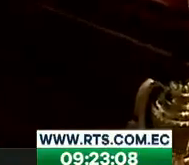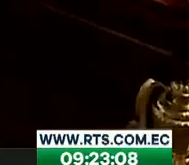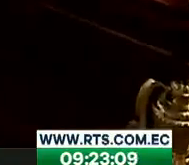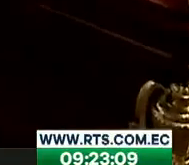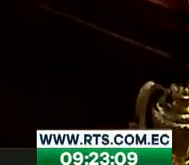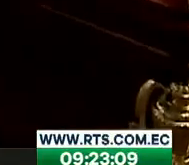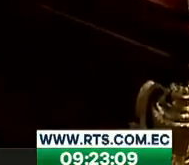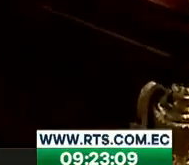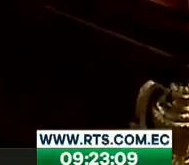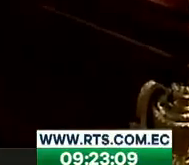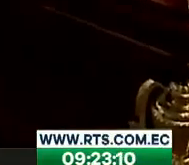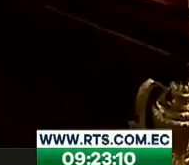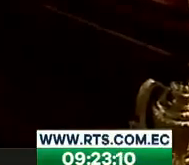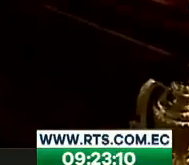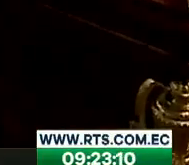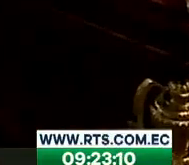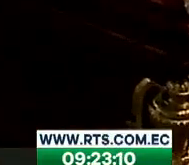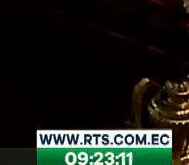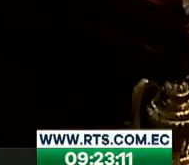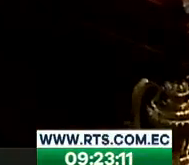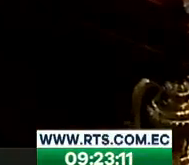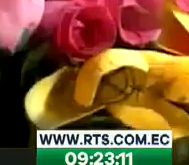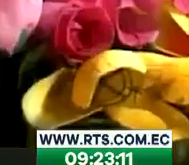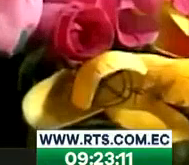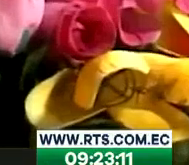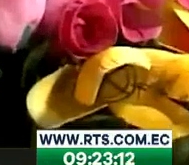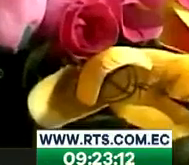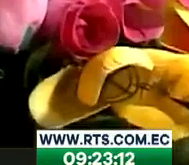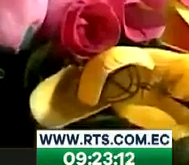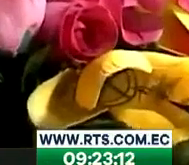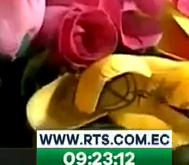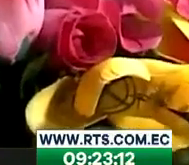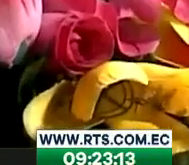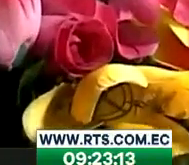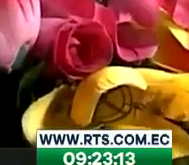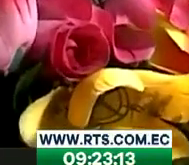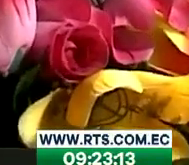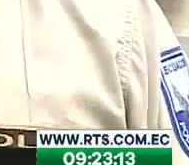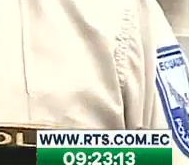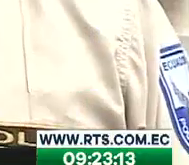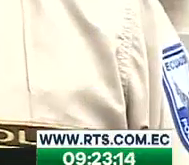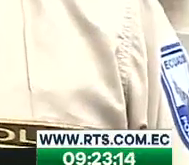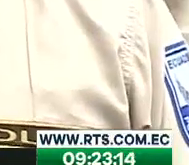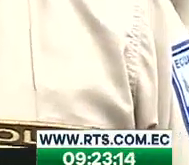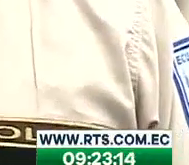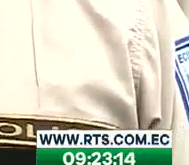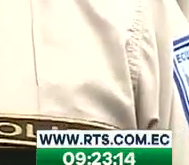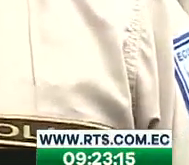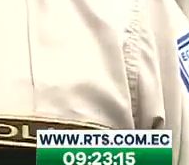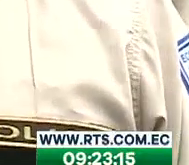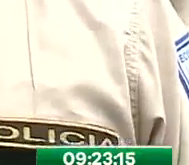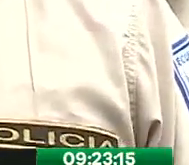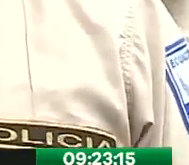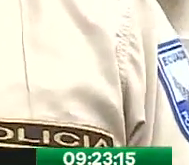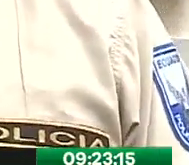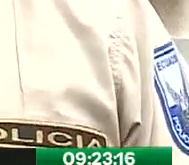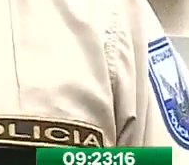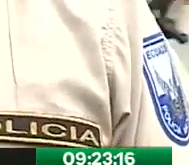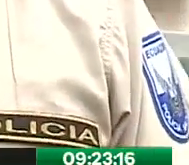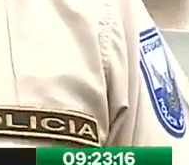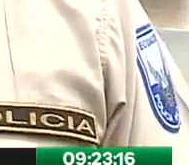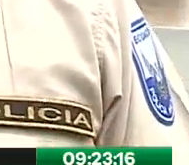ajuste de cuentas. Los familiares nos supieron indicar que ya ha habido un pequeño altercado meses antes, en